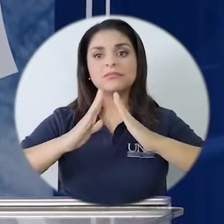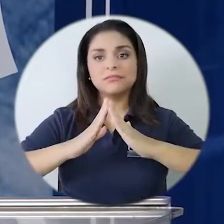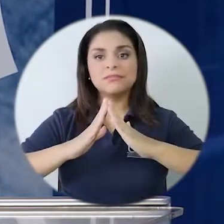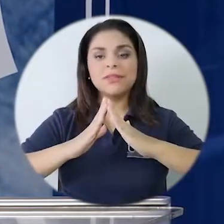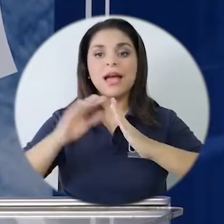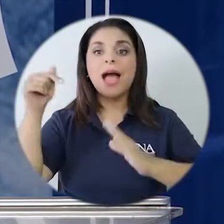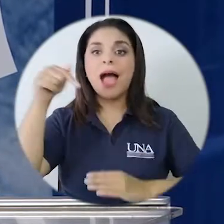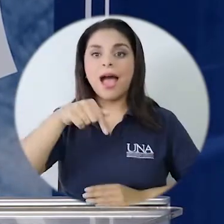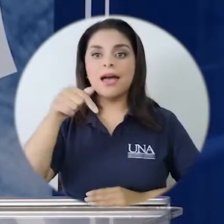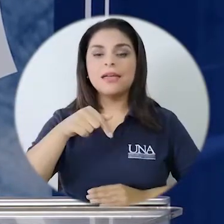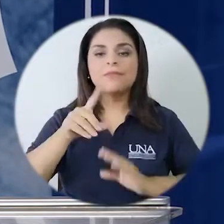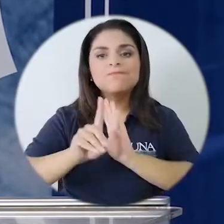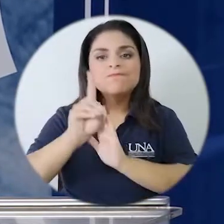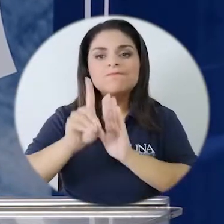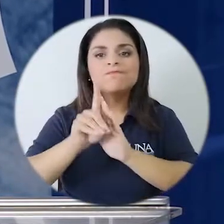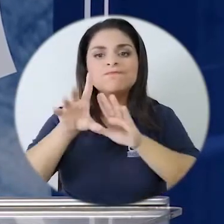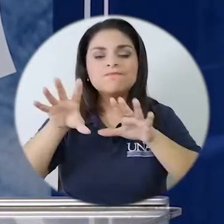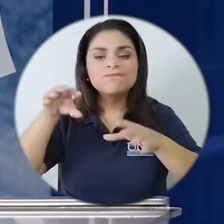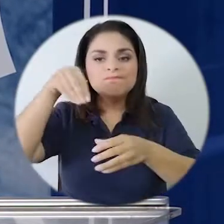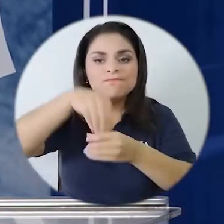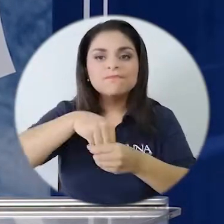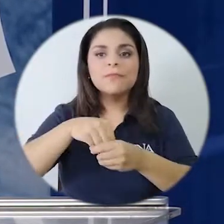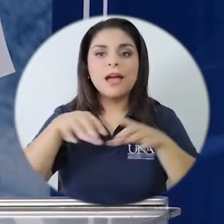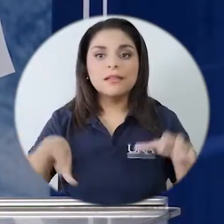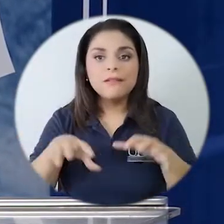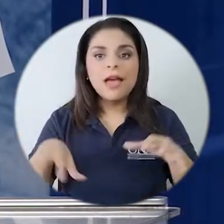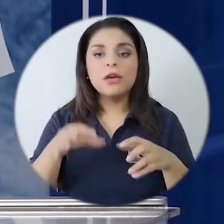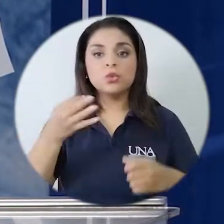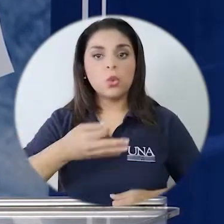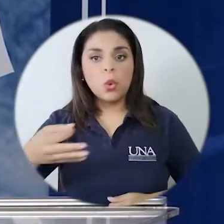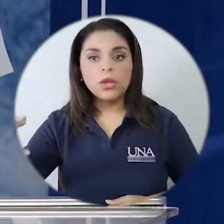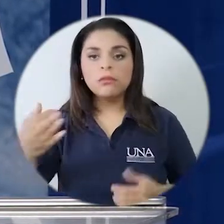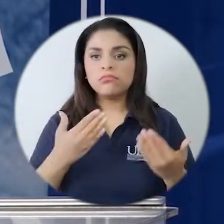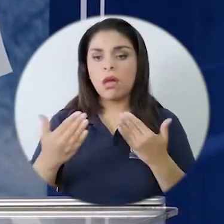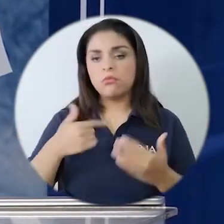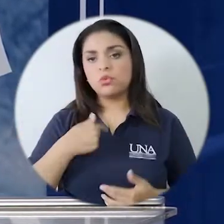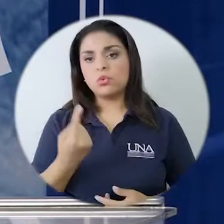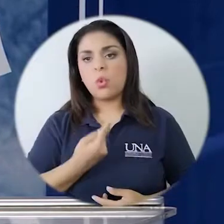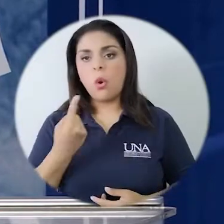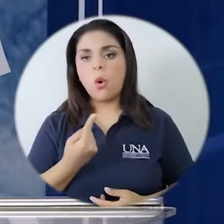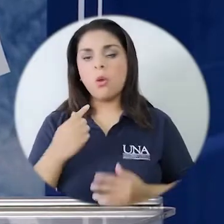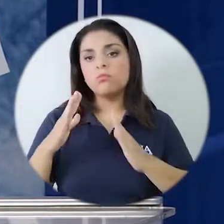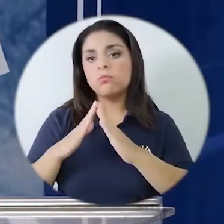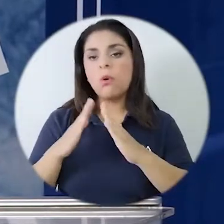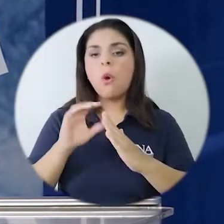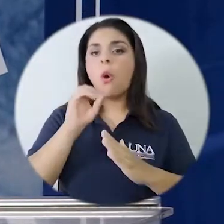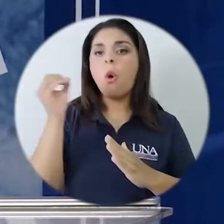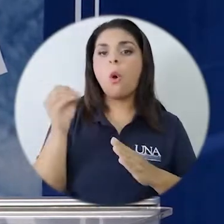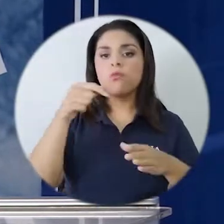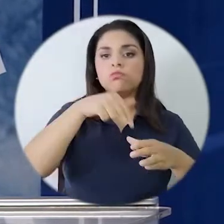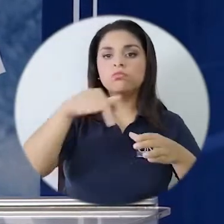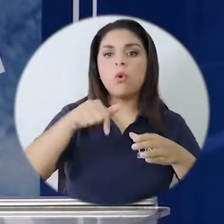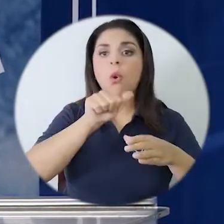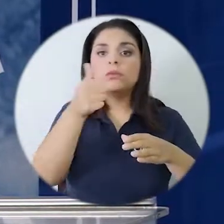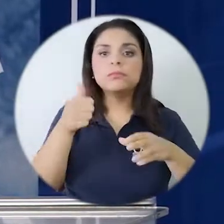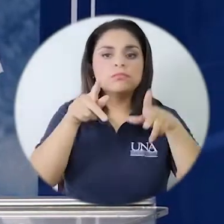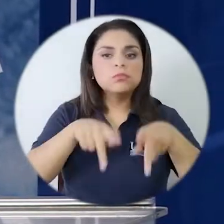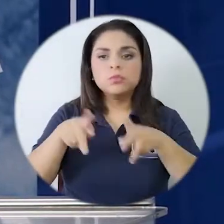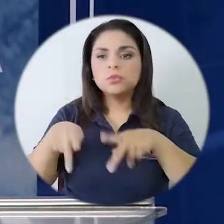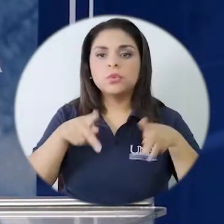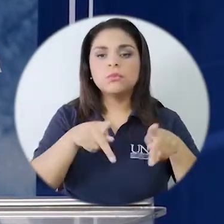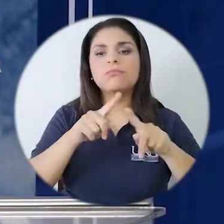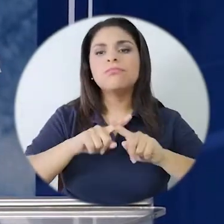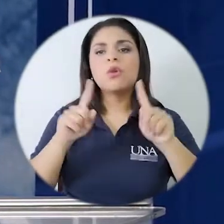Es una vivienda donde usted desarrolla sus actividades todos los días, sea usted solo, sea con otras personas, pero es su